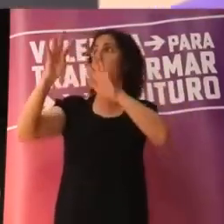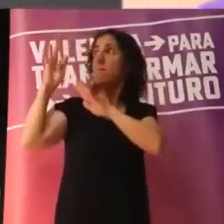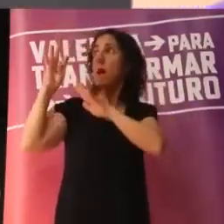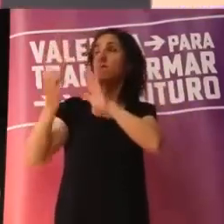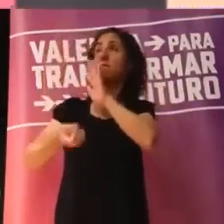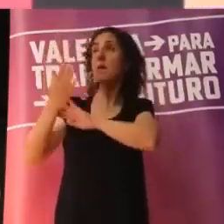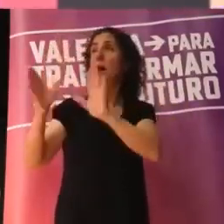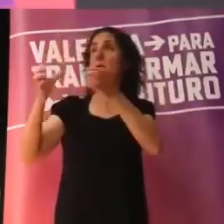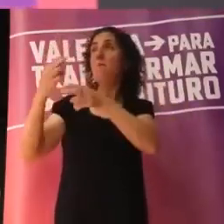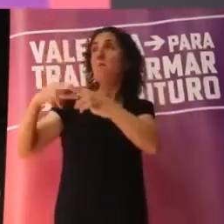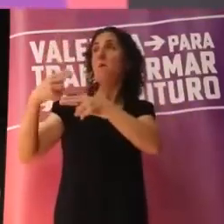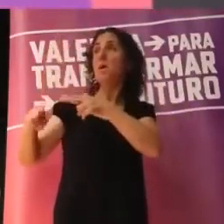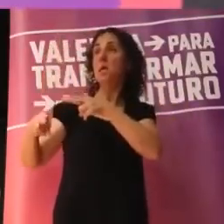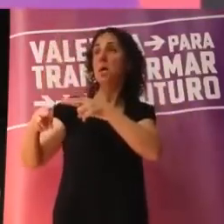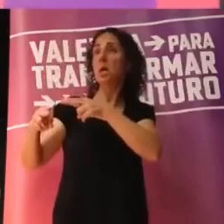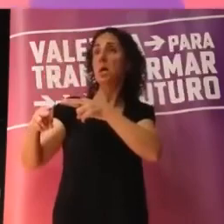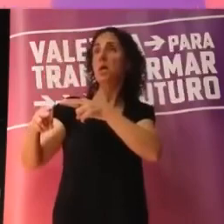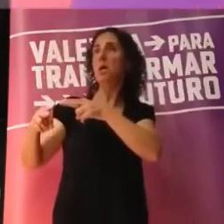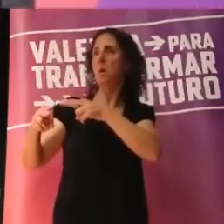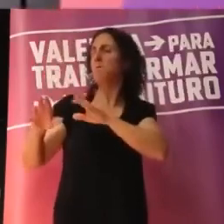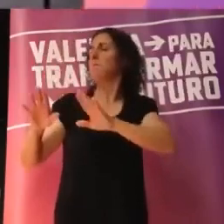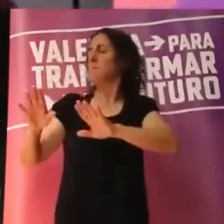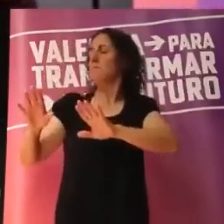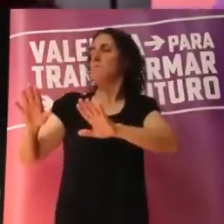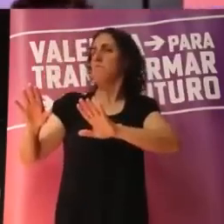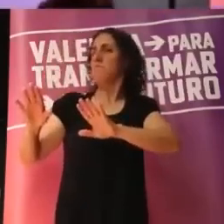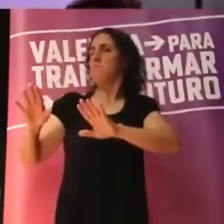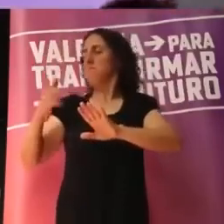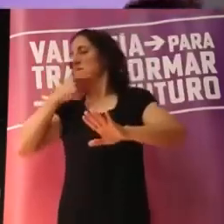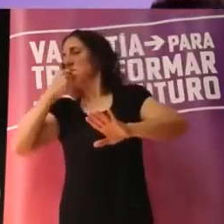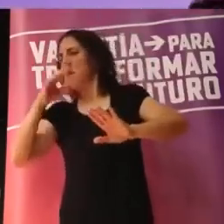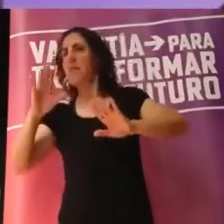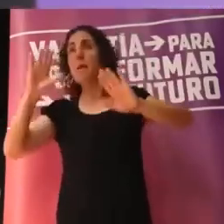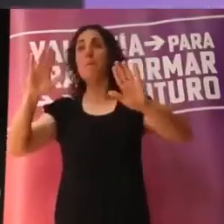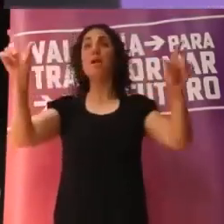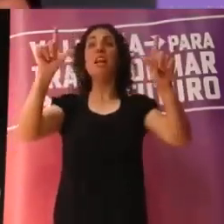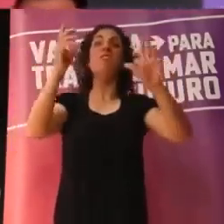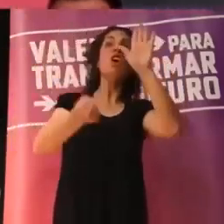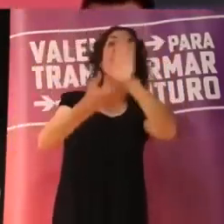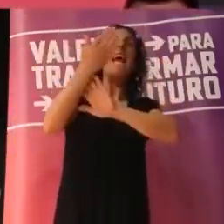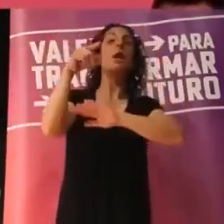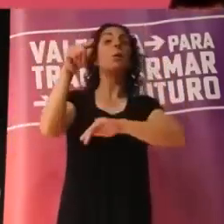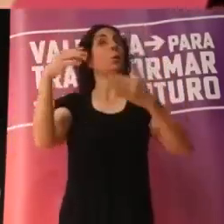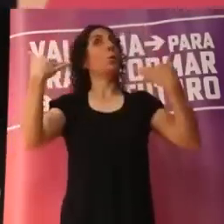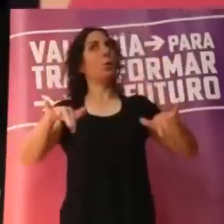político es poca cosa, hacer una televisión eso es un poco más difícil.